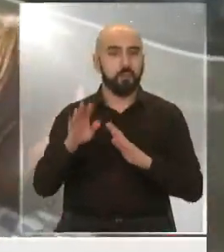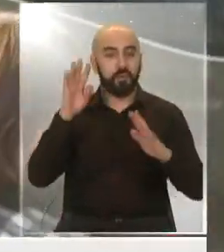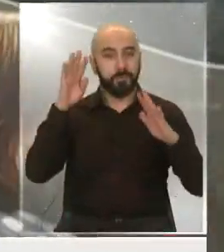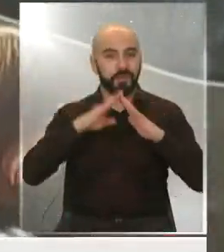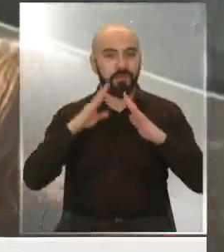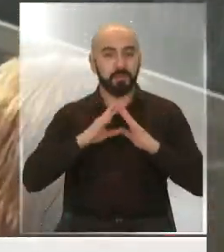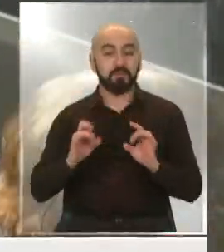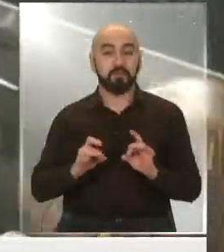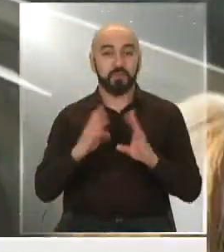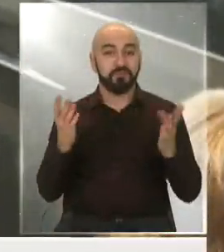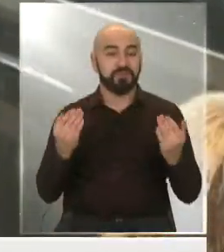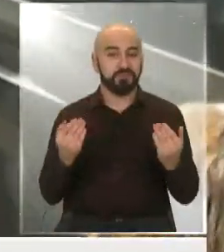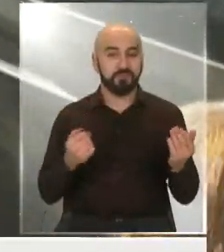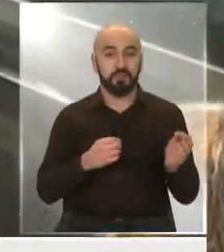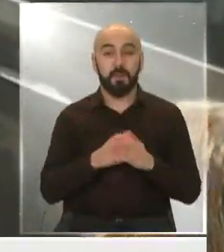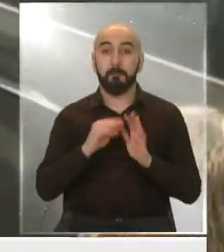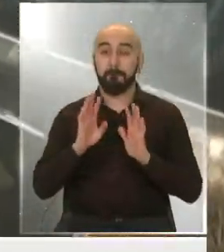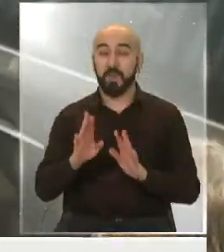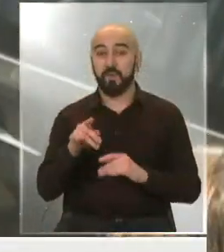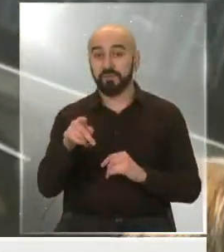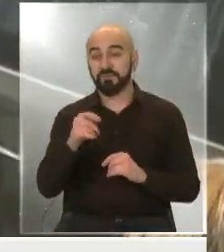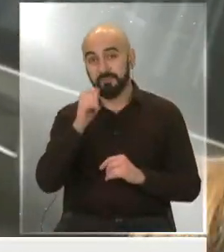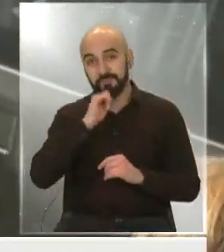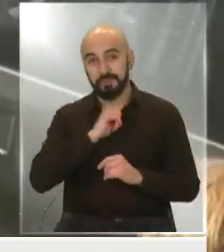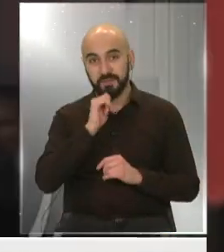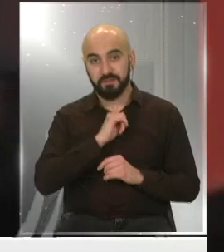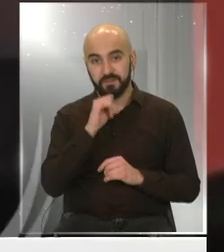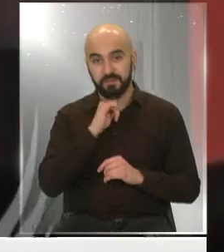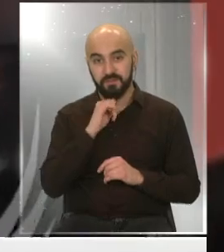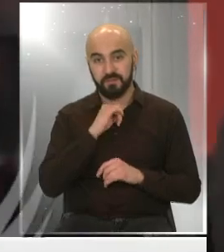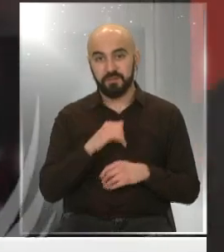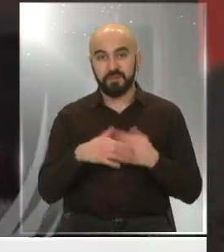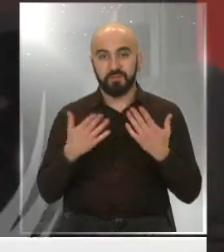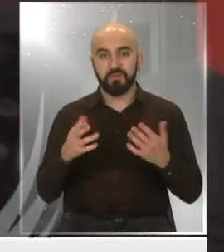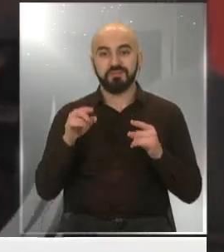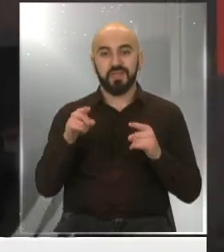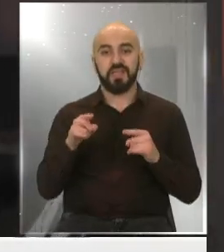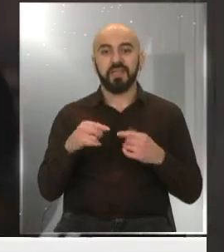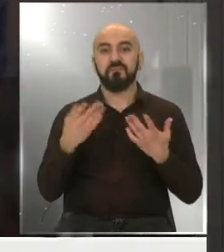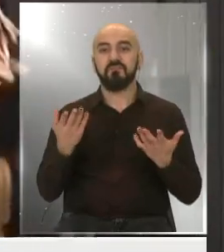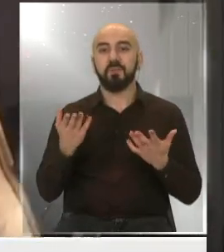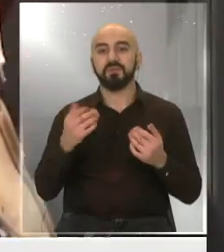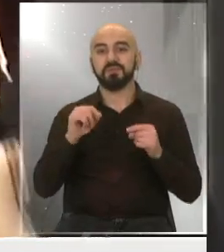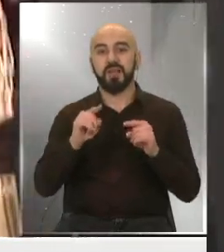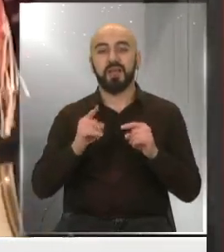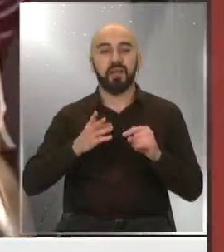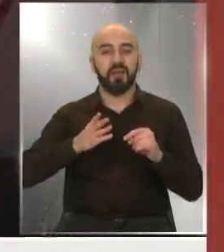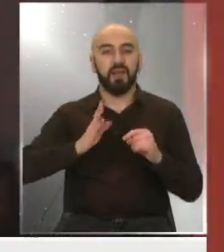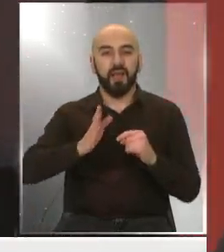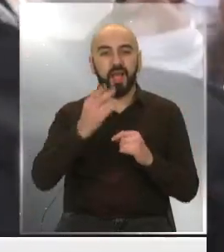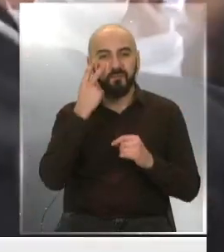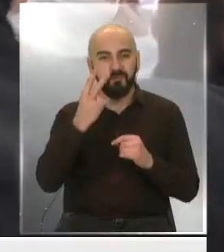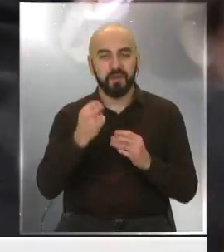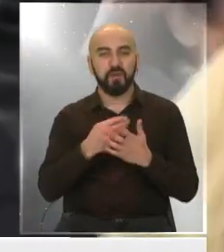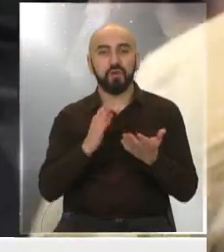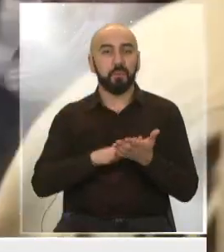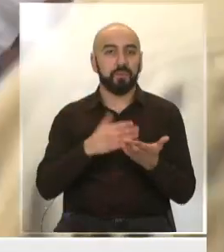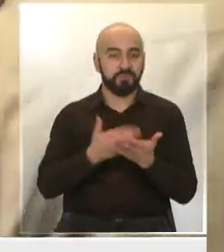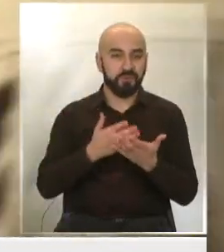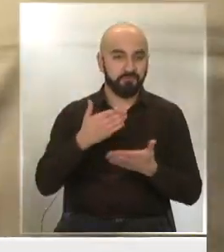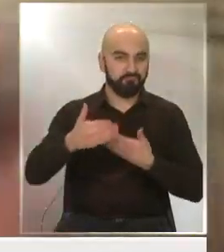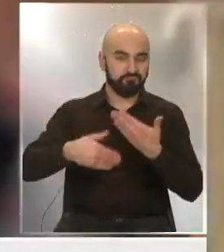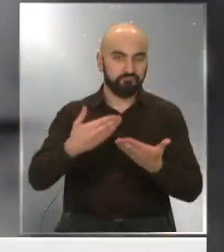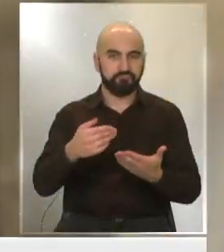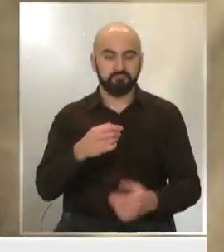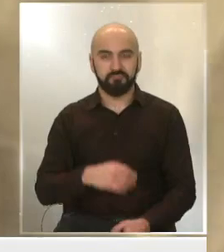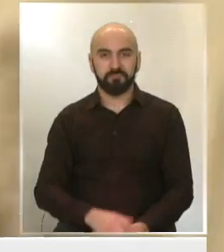de necesidad, pero eso todavía no se ha concretado, así que ahí vamos a estar siguiendo los resultados de esa reunión, José